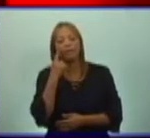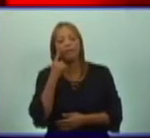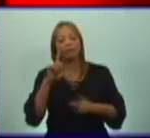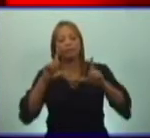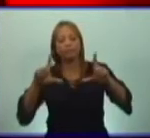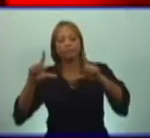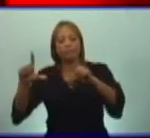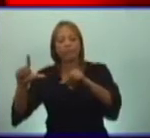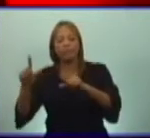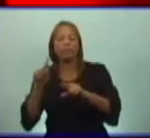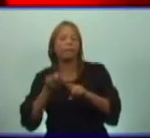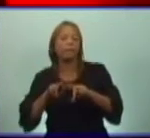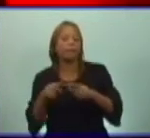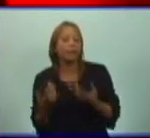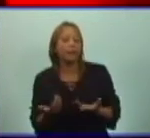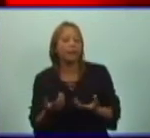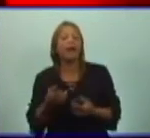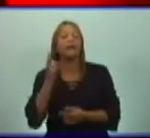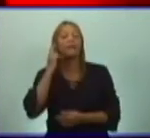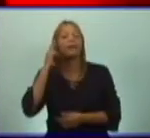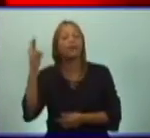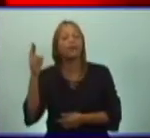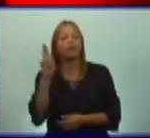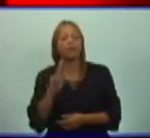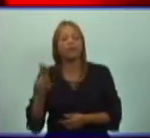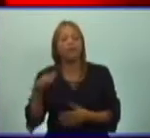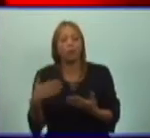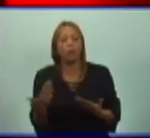para recordar de qué unidad se trata.